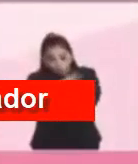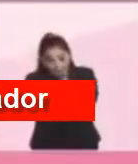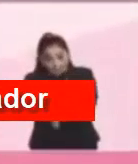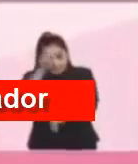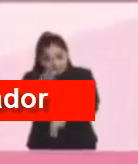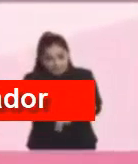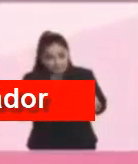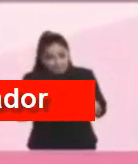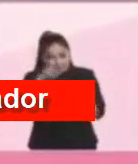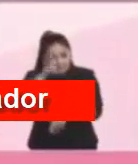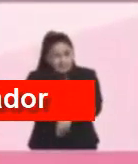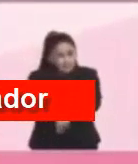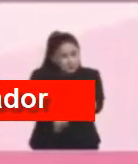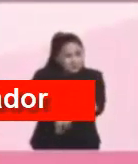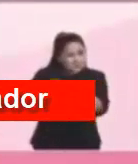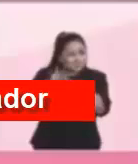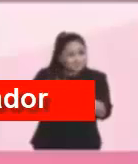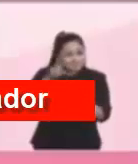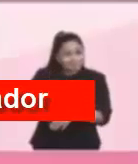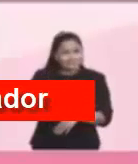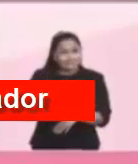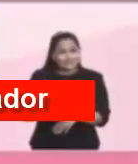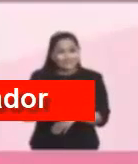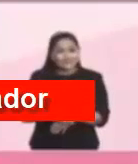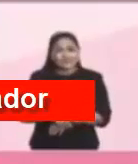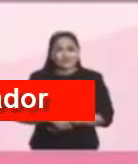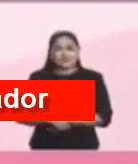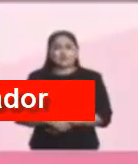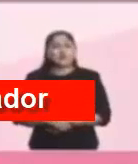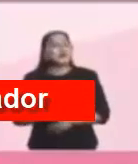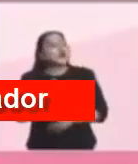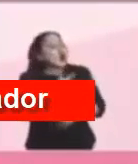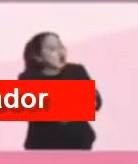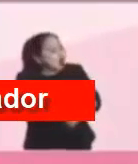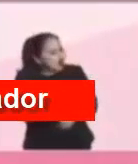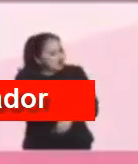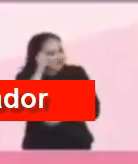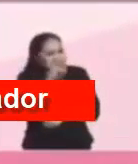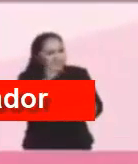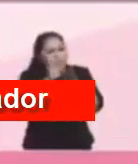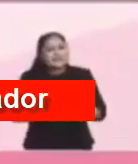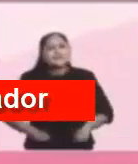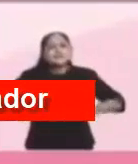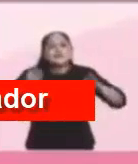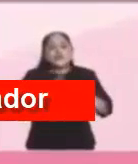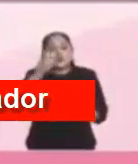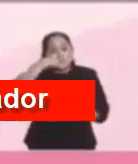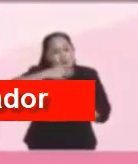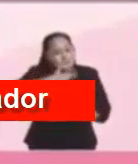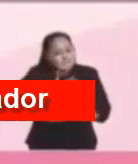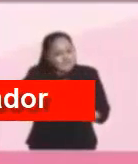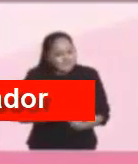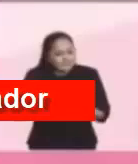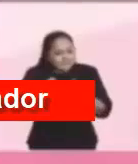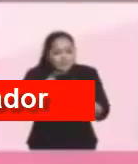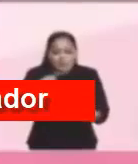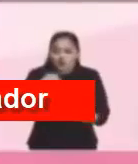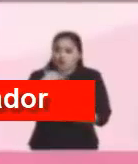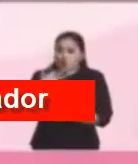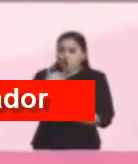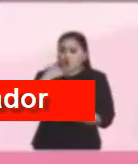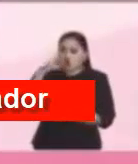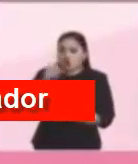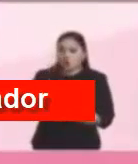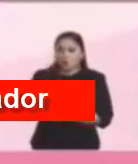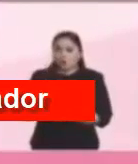con respecto a lo otro, yo creo que la gente podrá leer y al final de cuentas, como no tienen argumentos para destruir, que